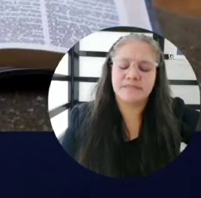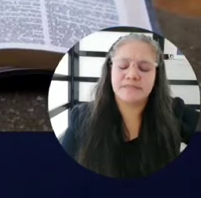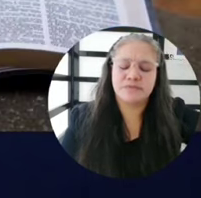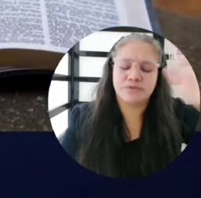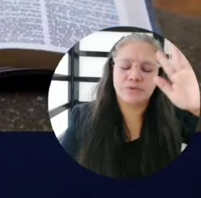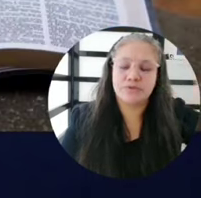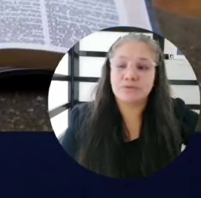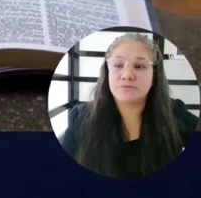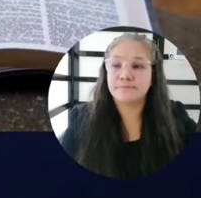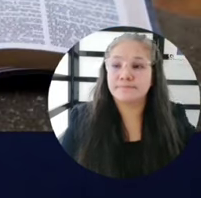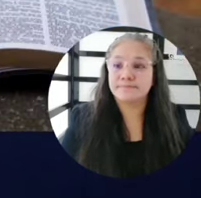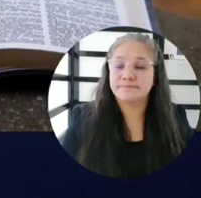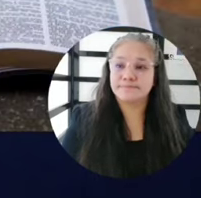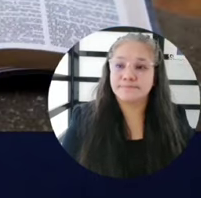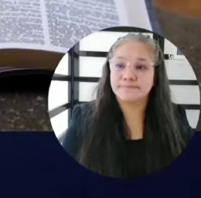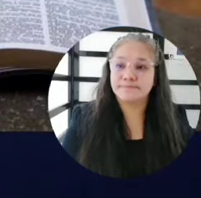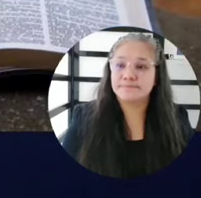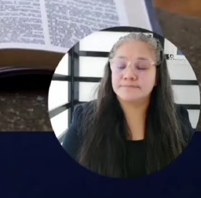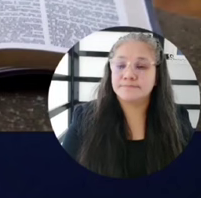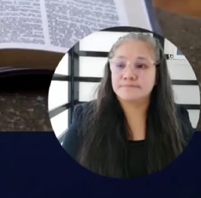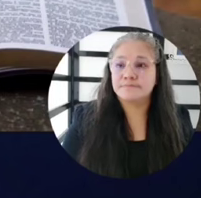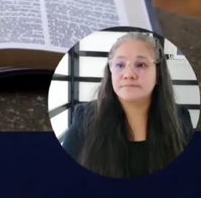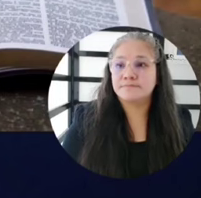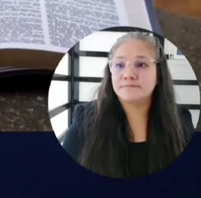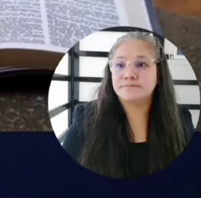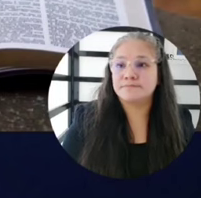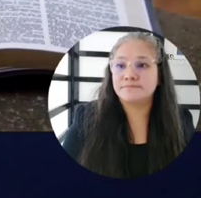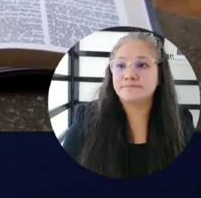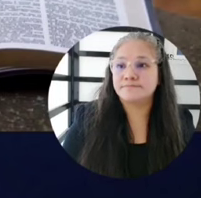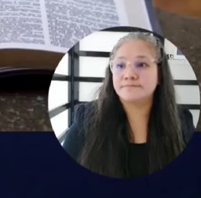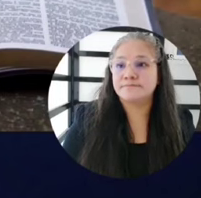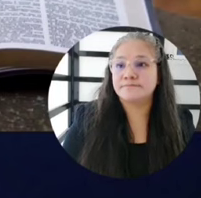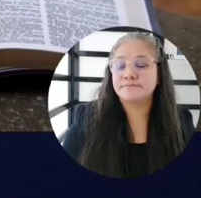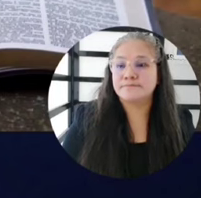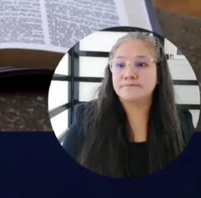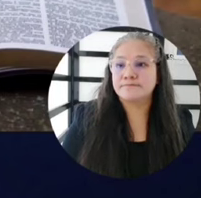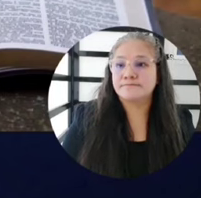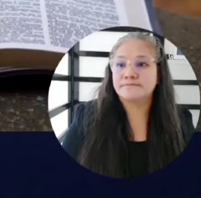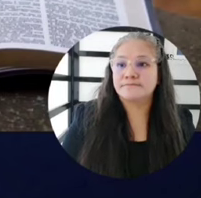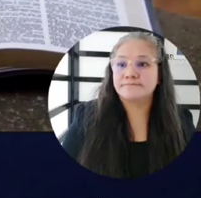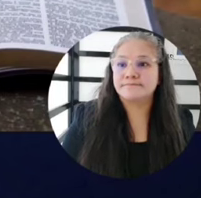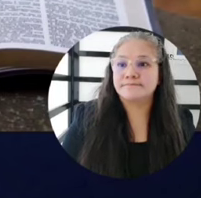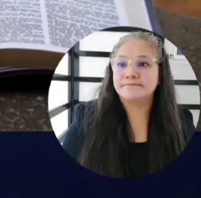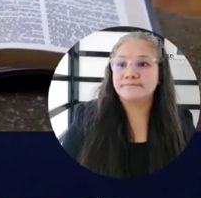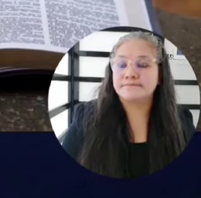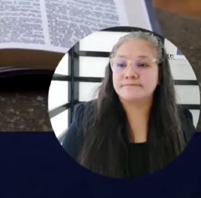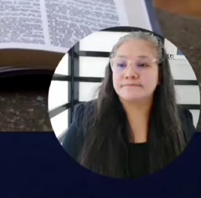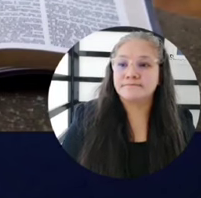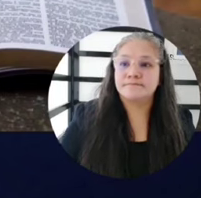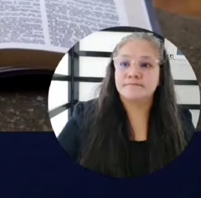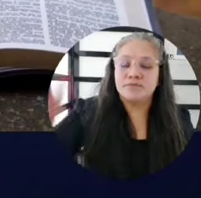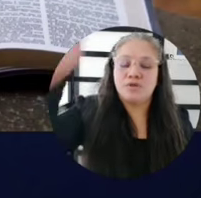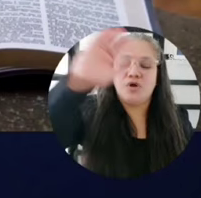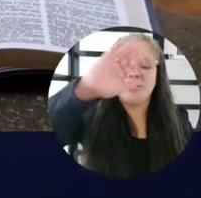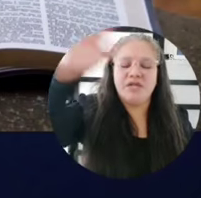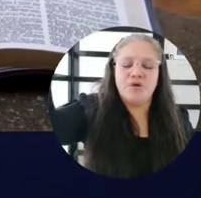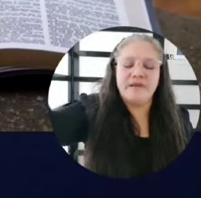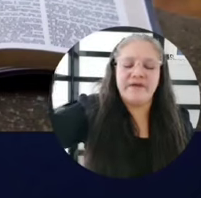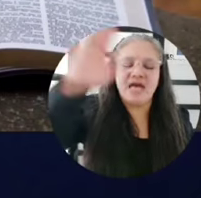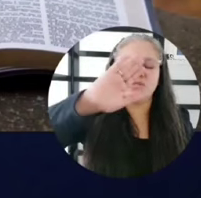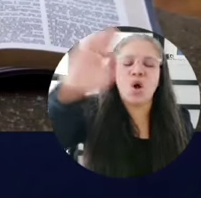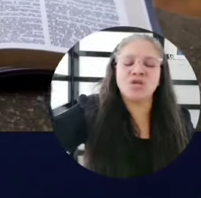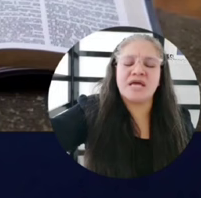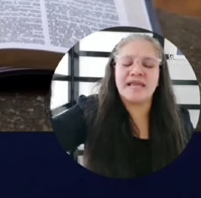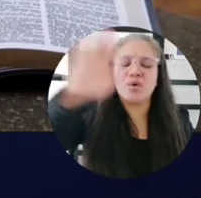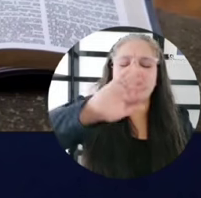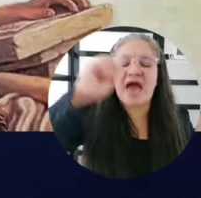¿Qué dice ese libro? ¿Sabían que ese libro era el libro de Dios? La ley de Dios. Y arranca este hombre con la lectura. Sea bendito el nombre